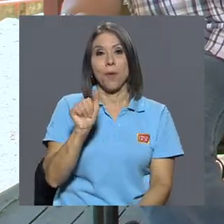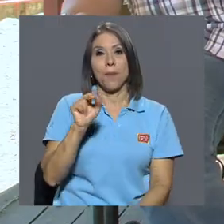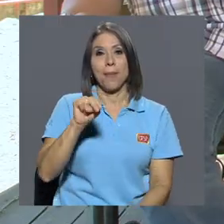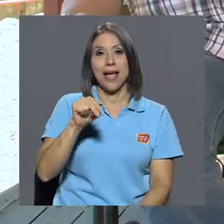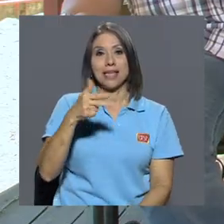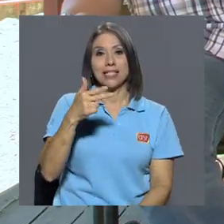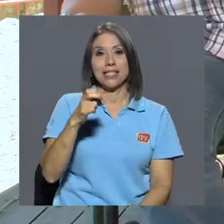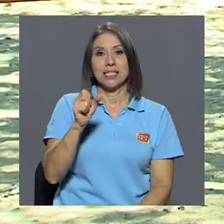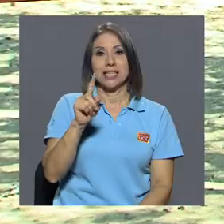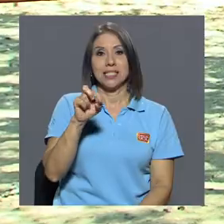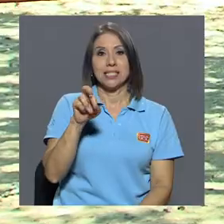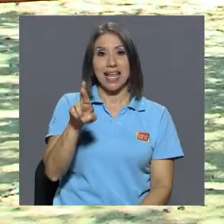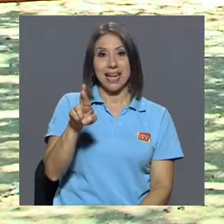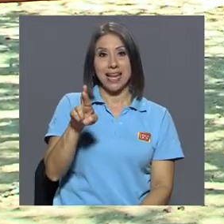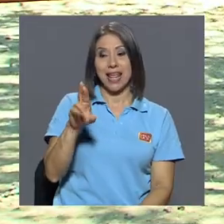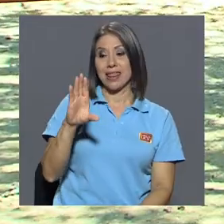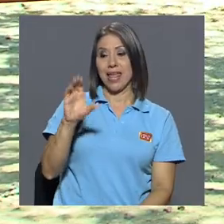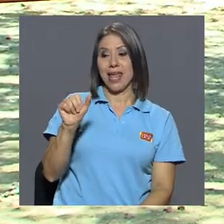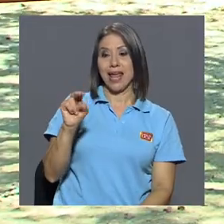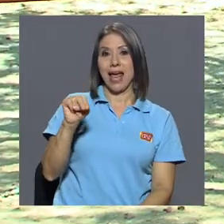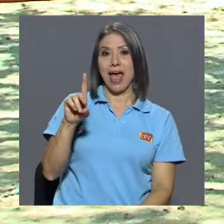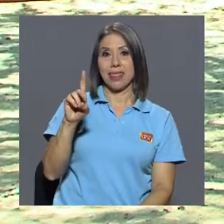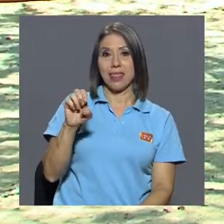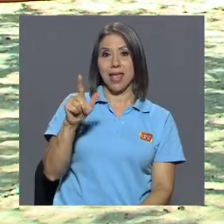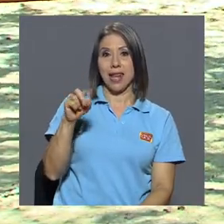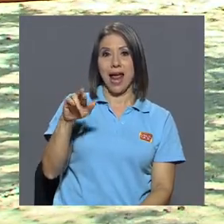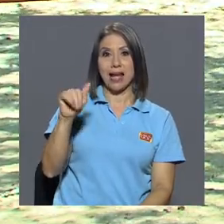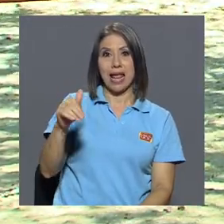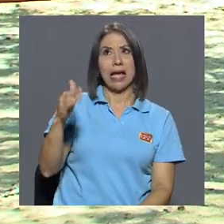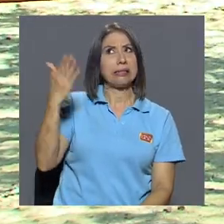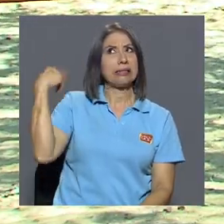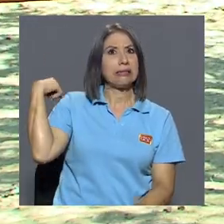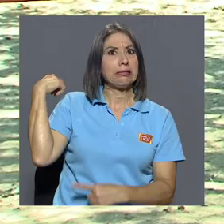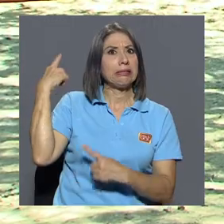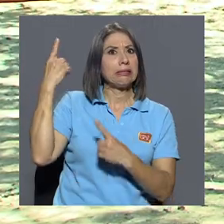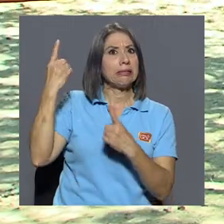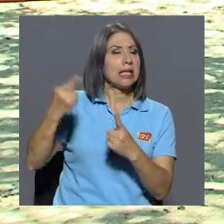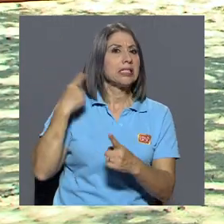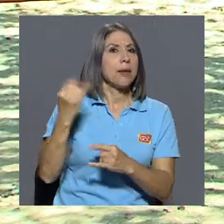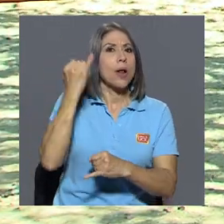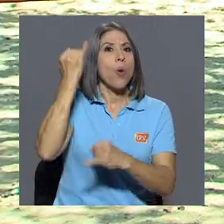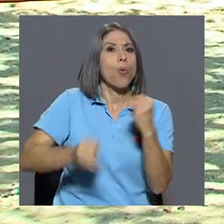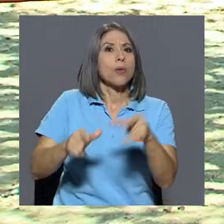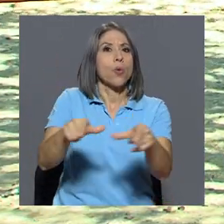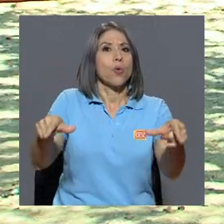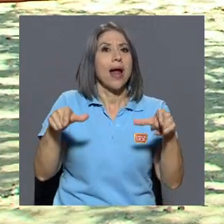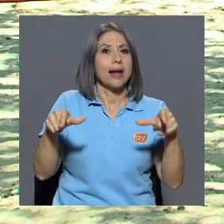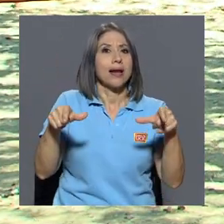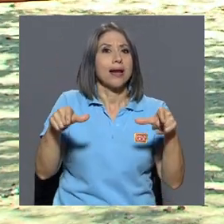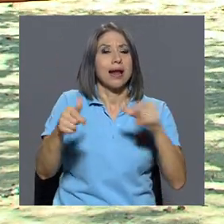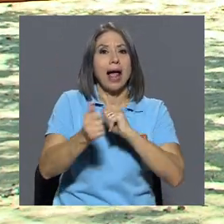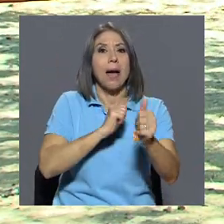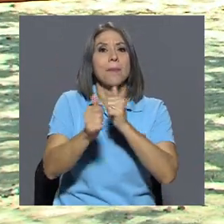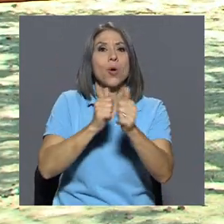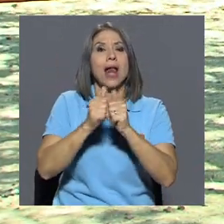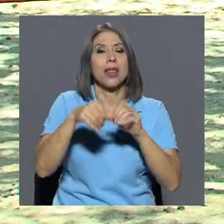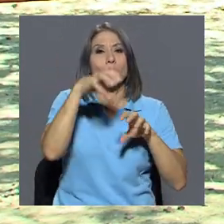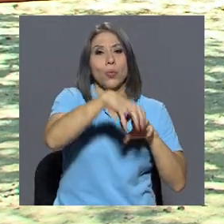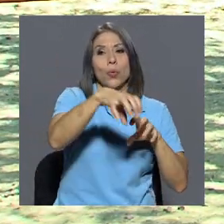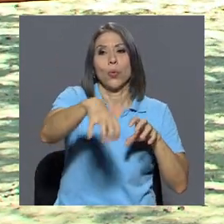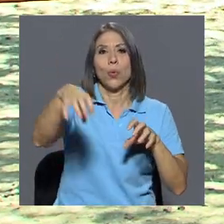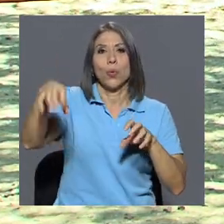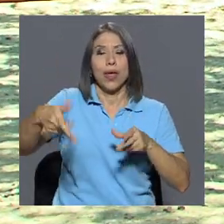Candelaria, siempre fue el último lugar del campeonato distrital de Palmares. Interdistrital es el nombre